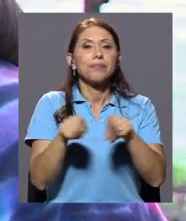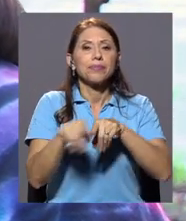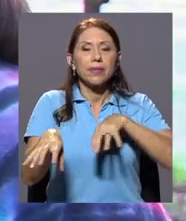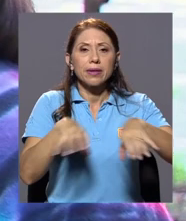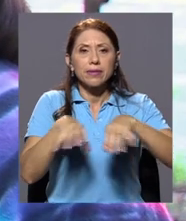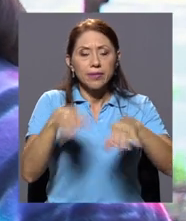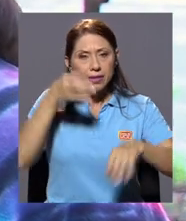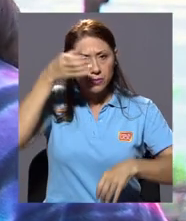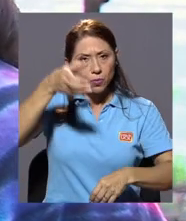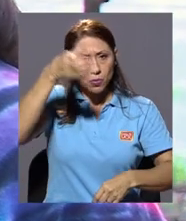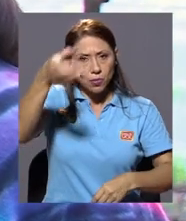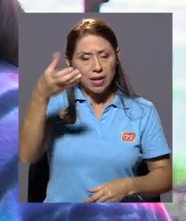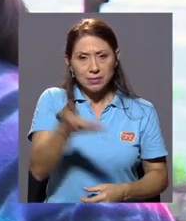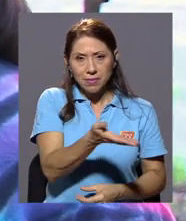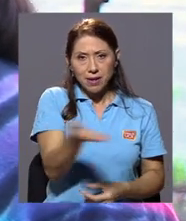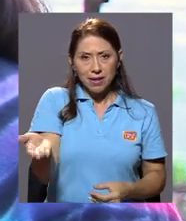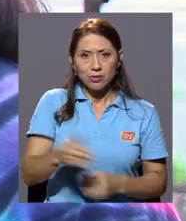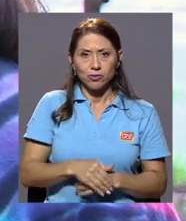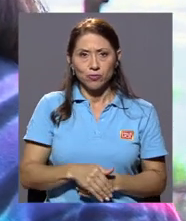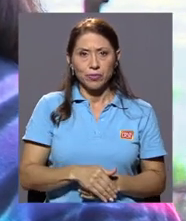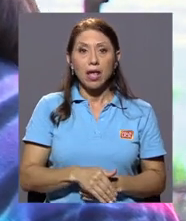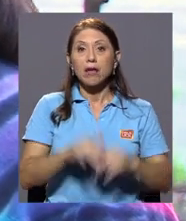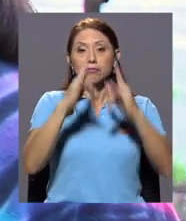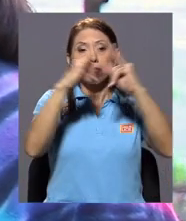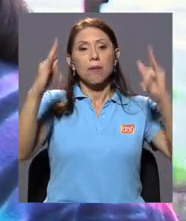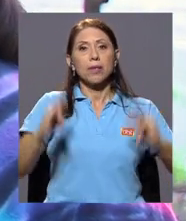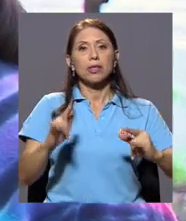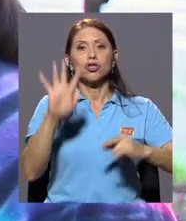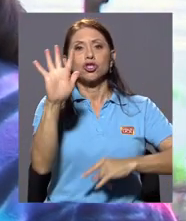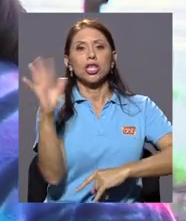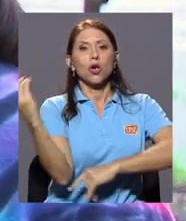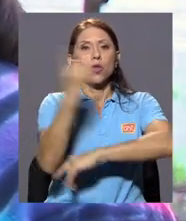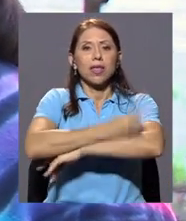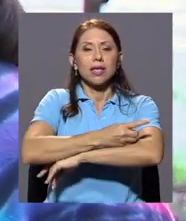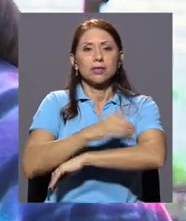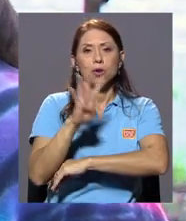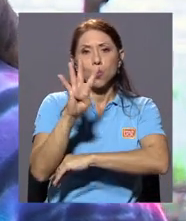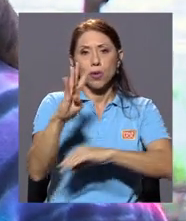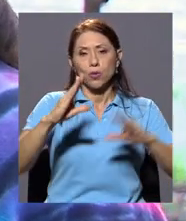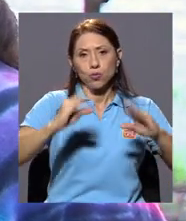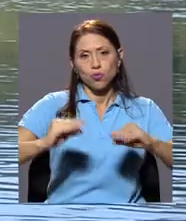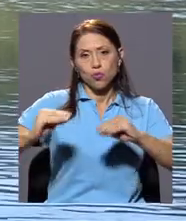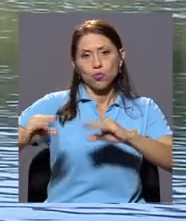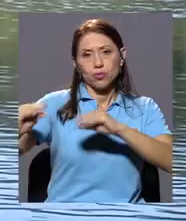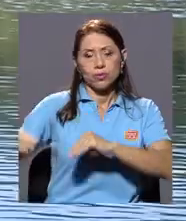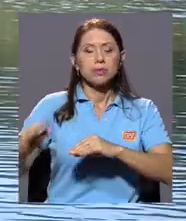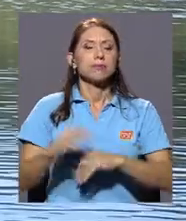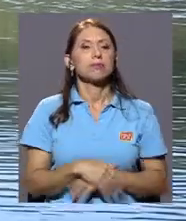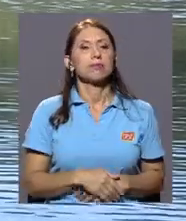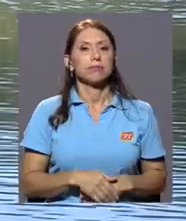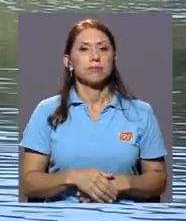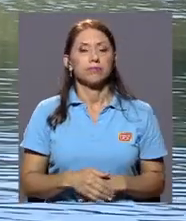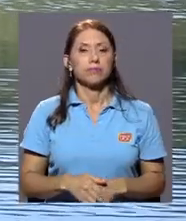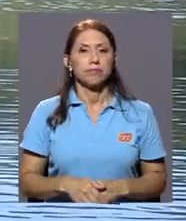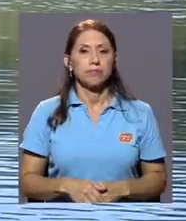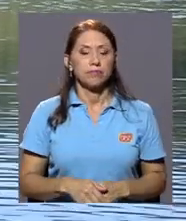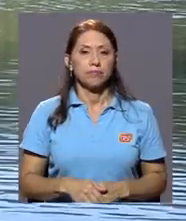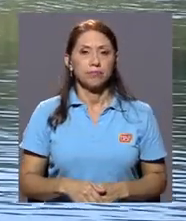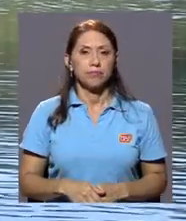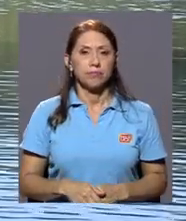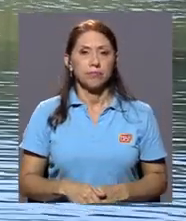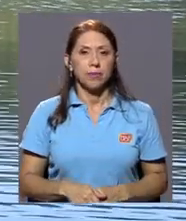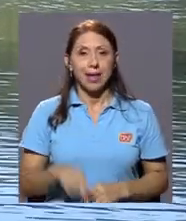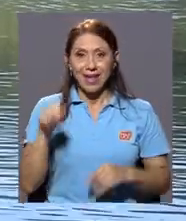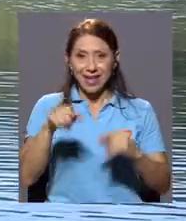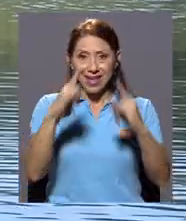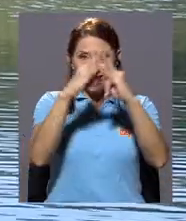actividades culturales para ellos. Son 5 días, 4 noches en lo que los muchachos pasan acá.